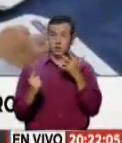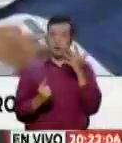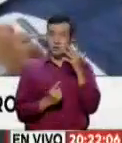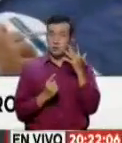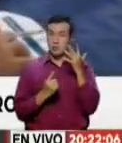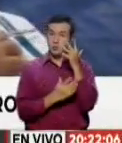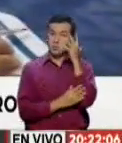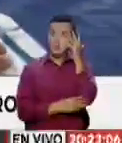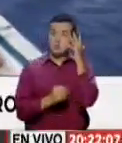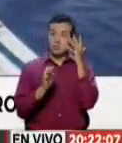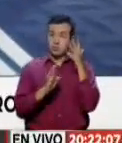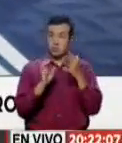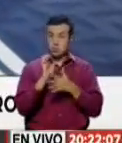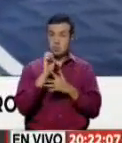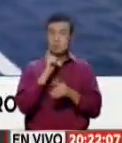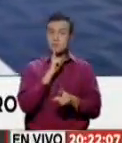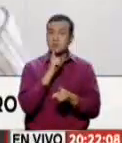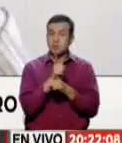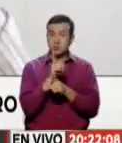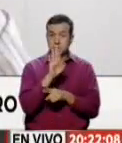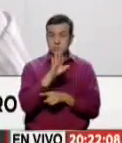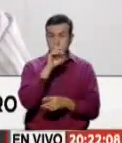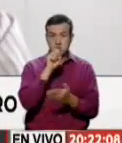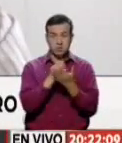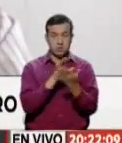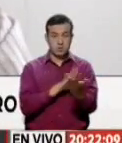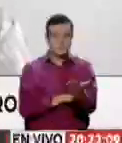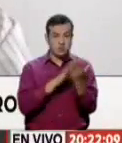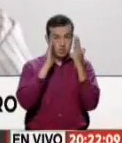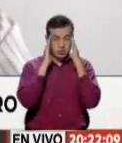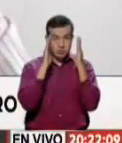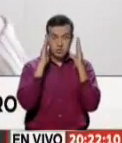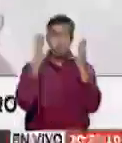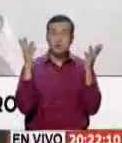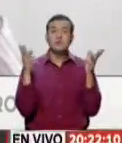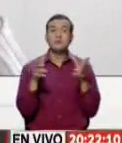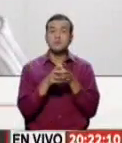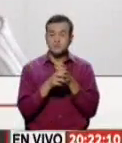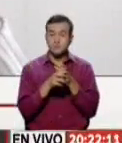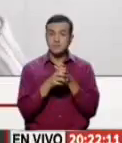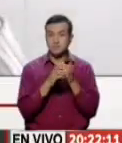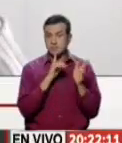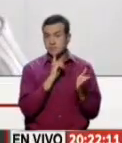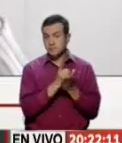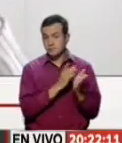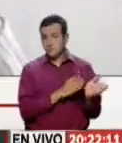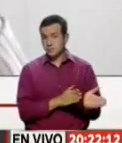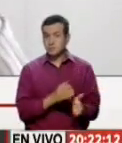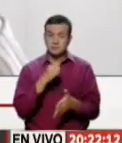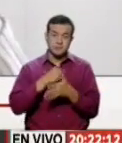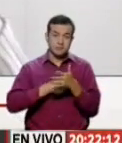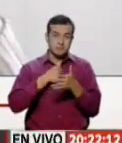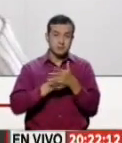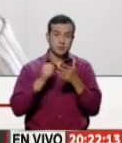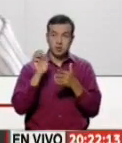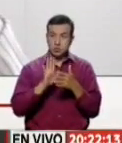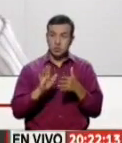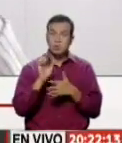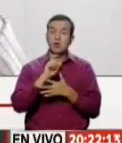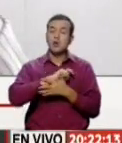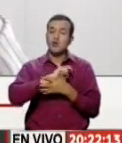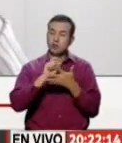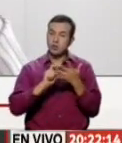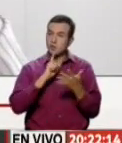del país y puntualizar ahí proyectos. Que van a atacar, que van a focalizarse precisamente en esa lucha que el país debe